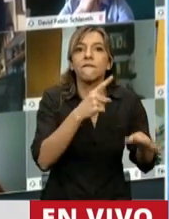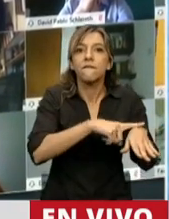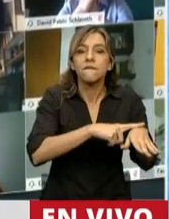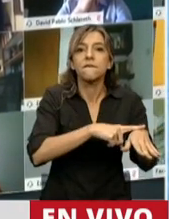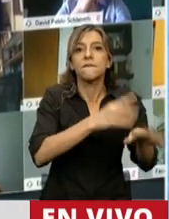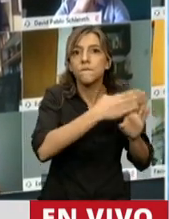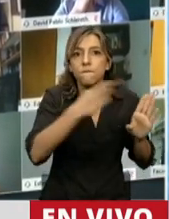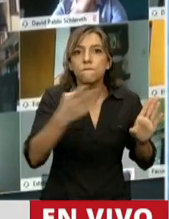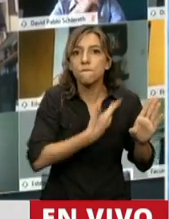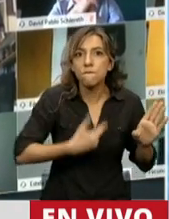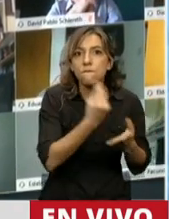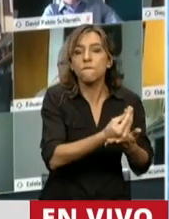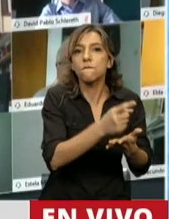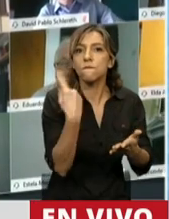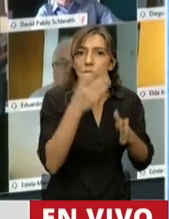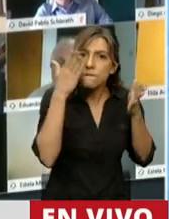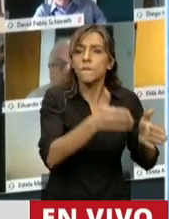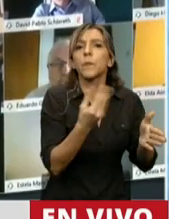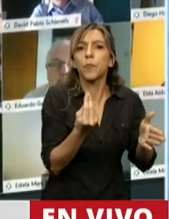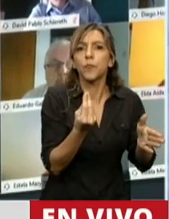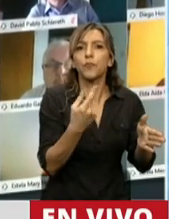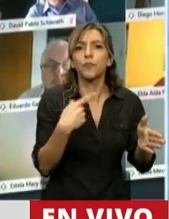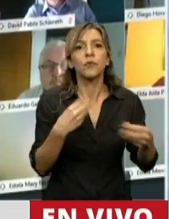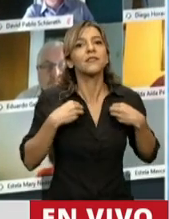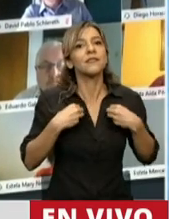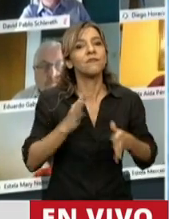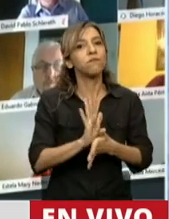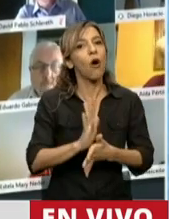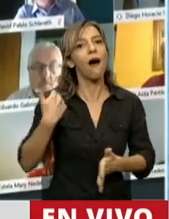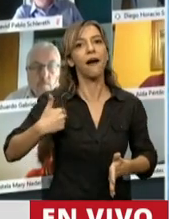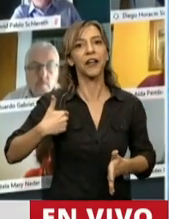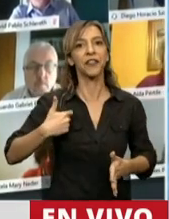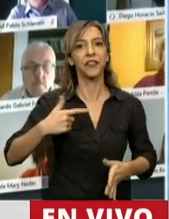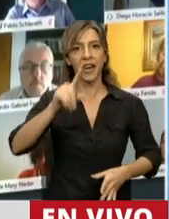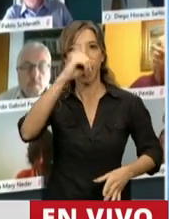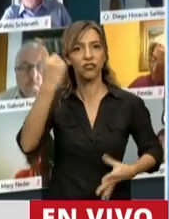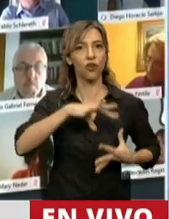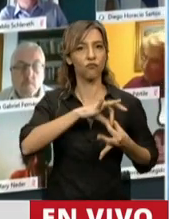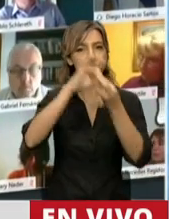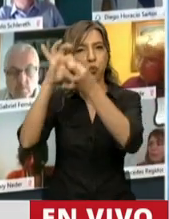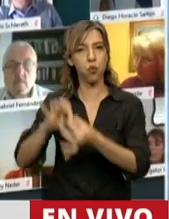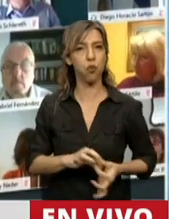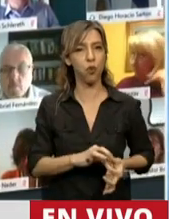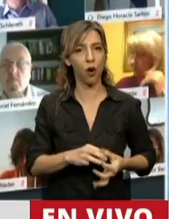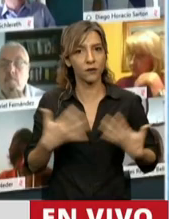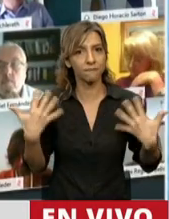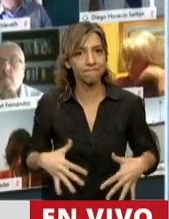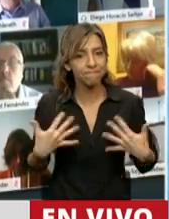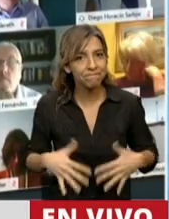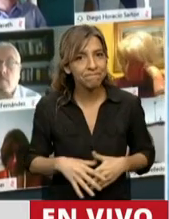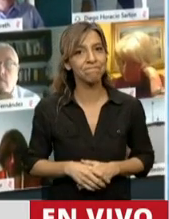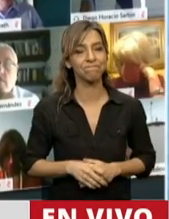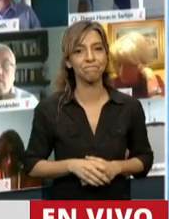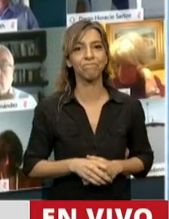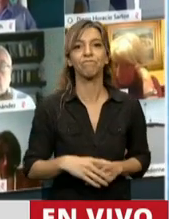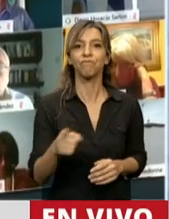más nacionalistas que ha tenido la historia de nuestro país. En primer lugar, hay que recordar que